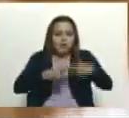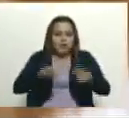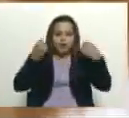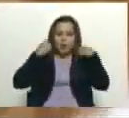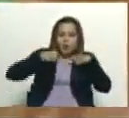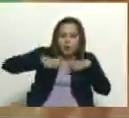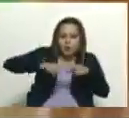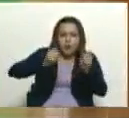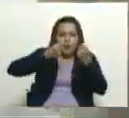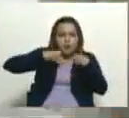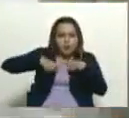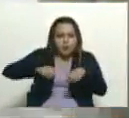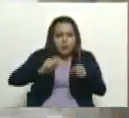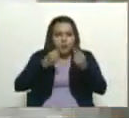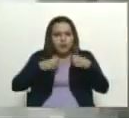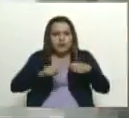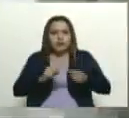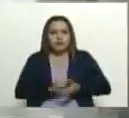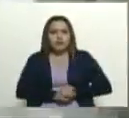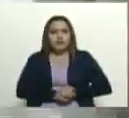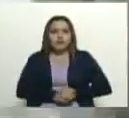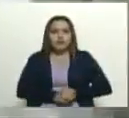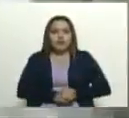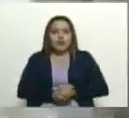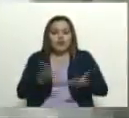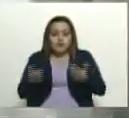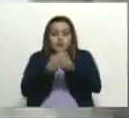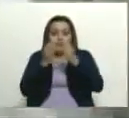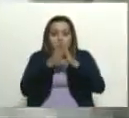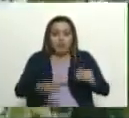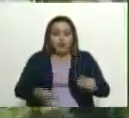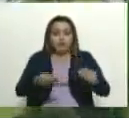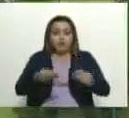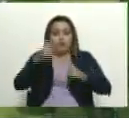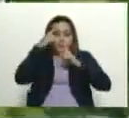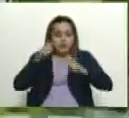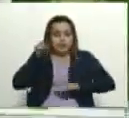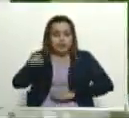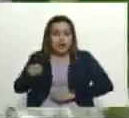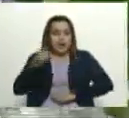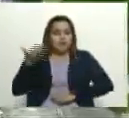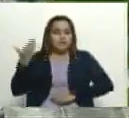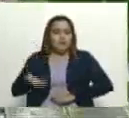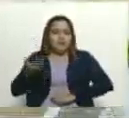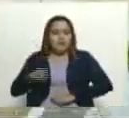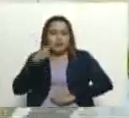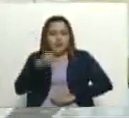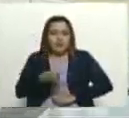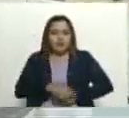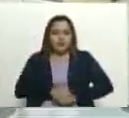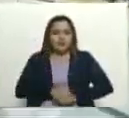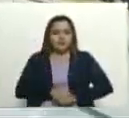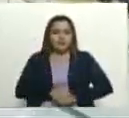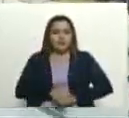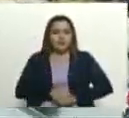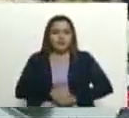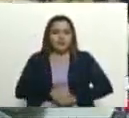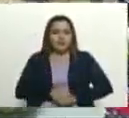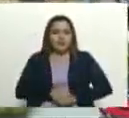fisioterapia en Yaracuy con todos los especialistas de allá. Y es importante decir que Yaracuy está a